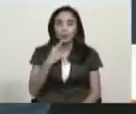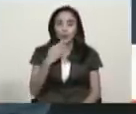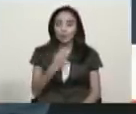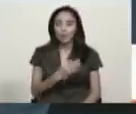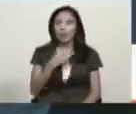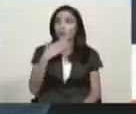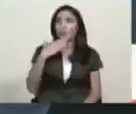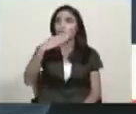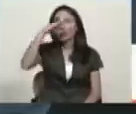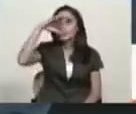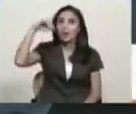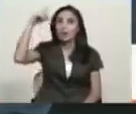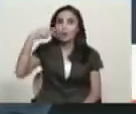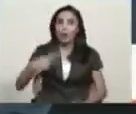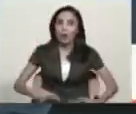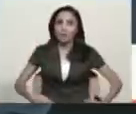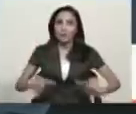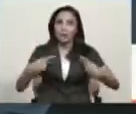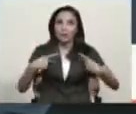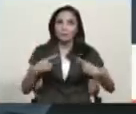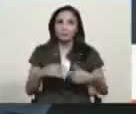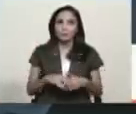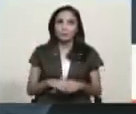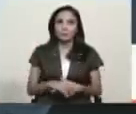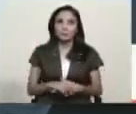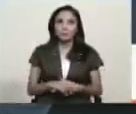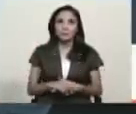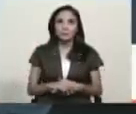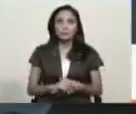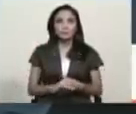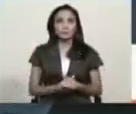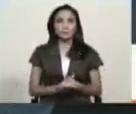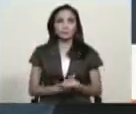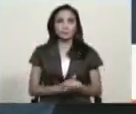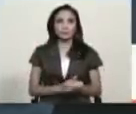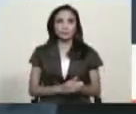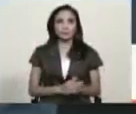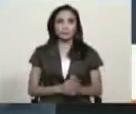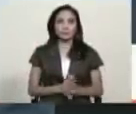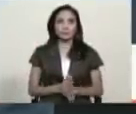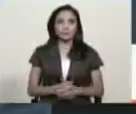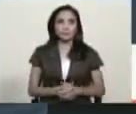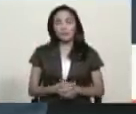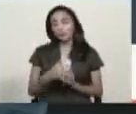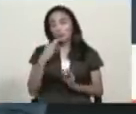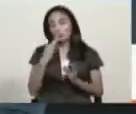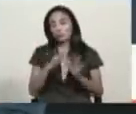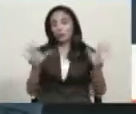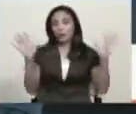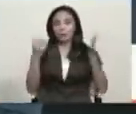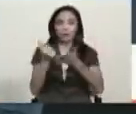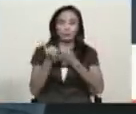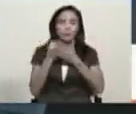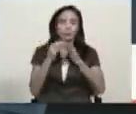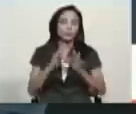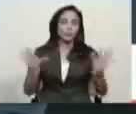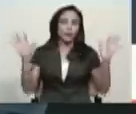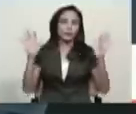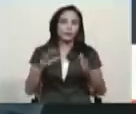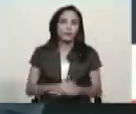profundamente le agradezco a la vida, tuve la suerte inmensa de